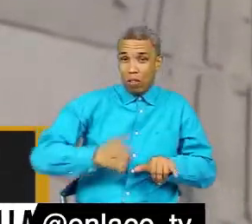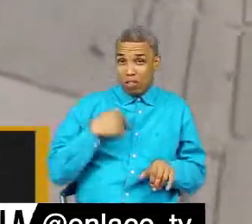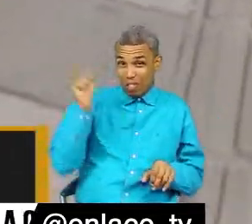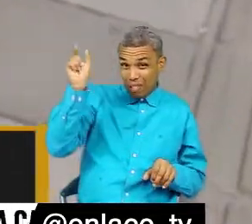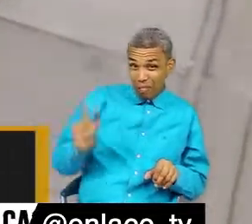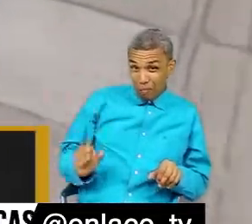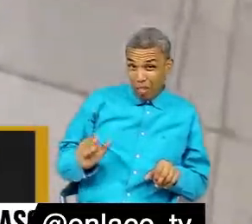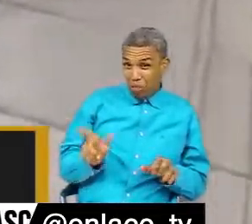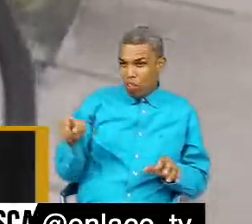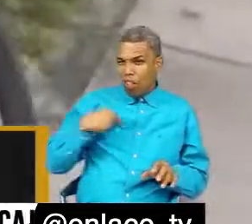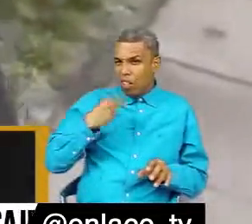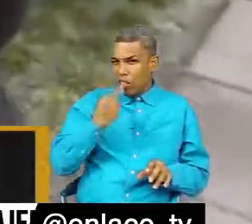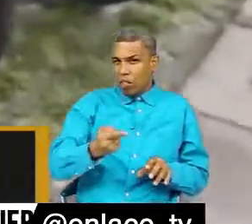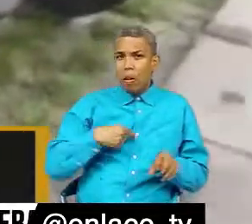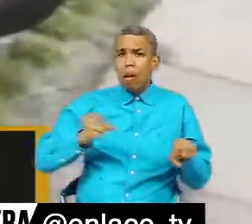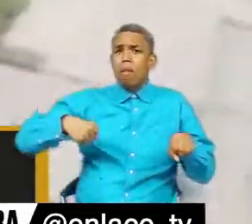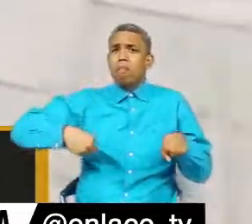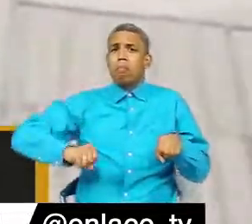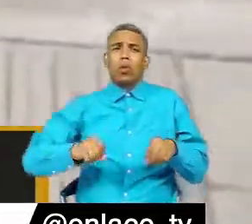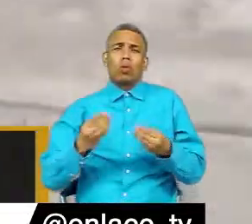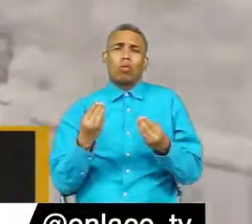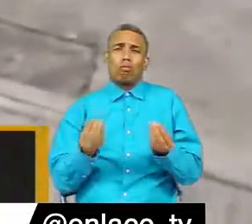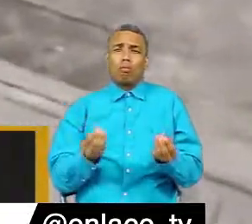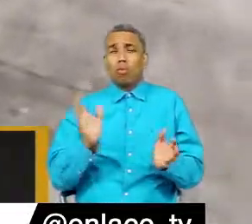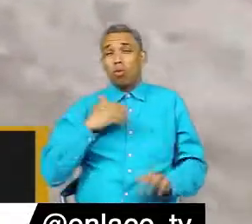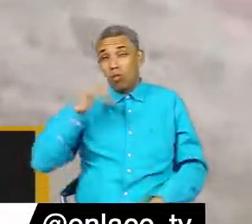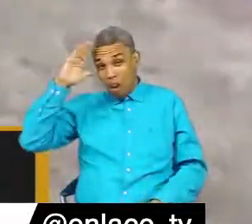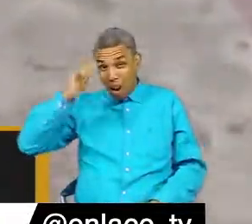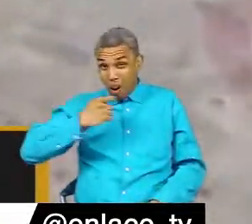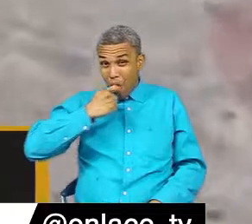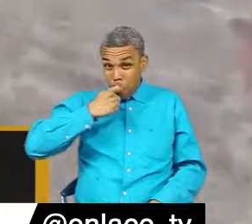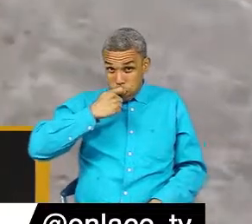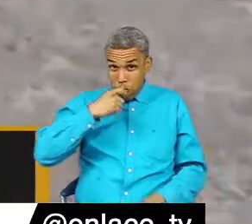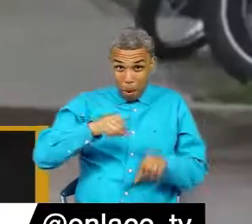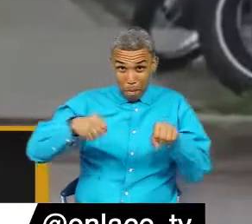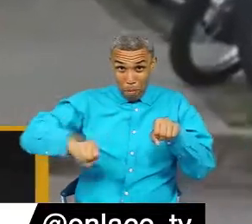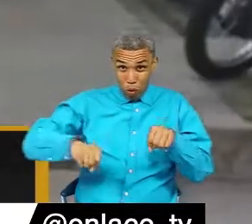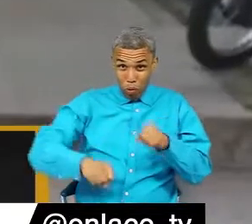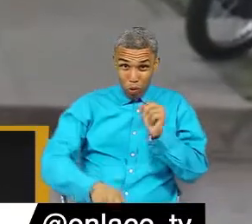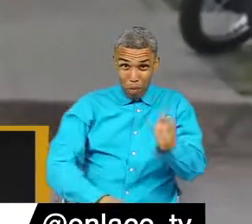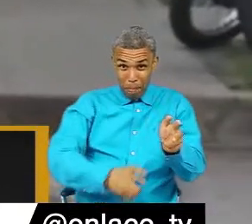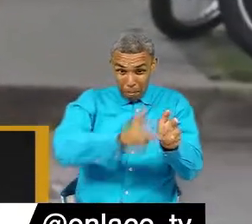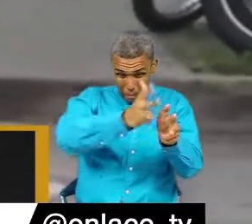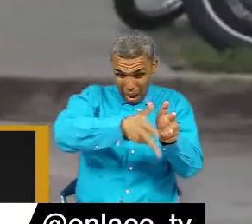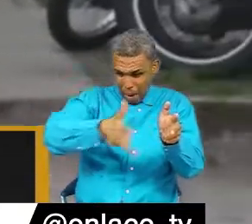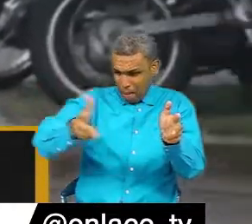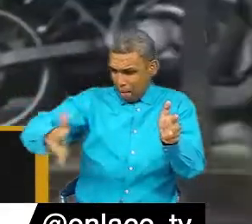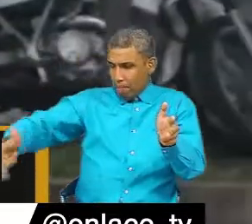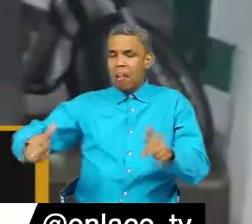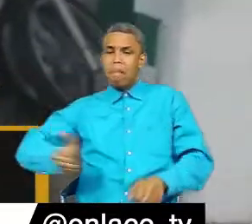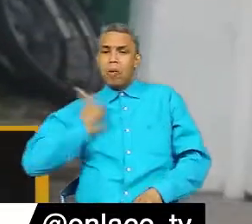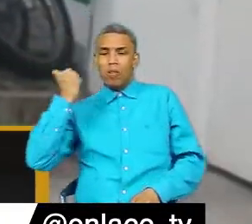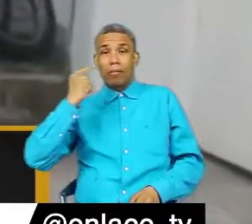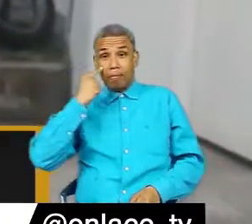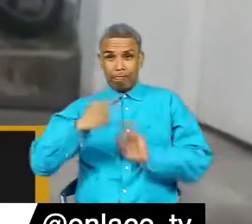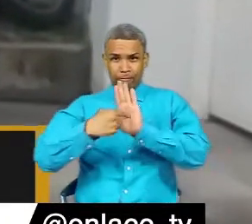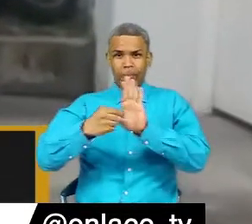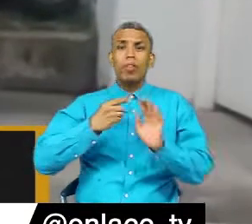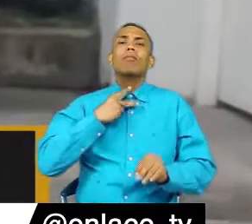Con respecto a las motocicletas de la Inspección de Tránsito y Transporte de Barranca Bermeja, que se encuentran invadiendo la zona. Estas imágenes